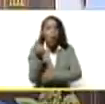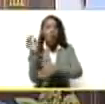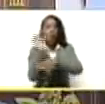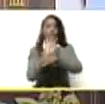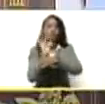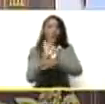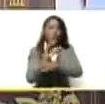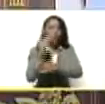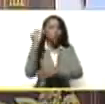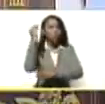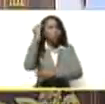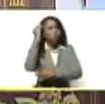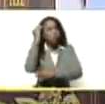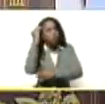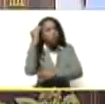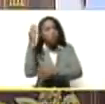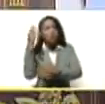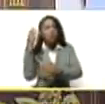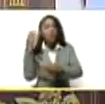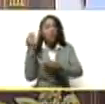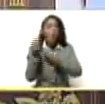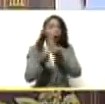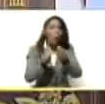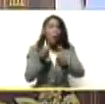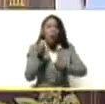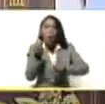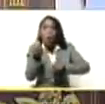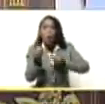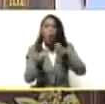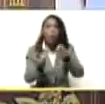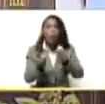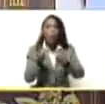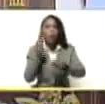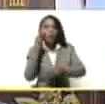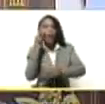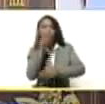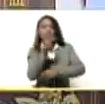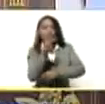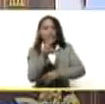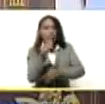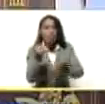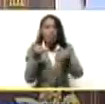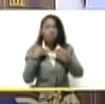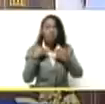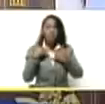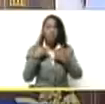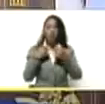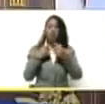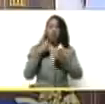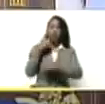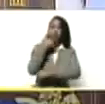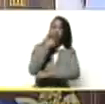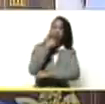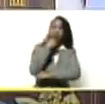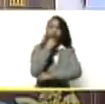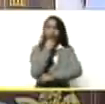el secretario de estado anthony blake en quien tomó la decisión en los